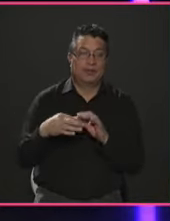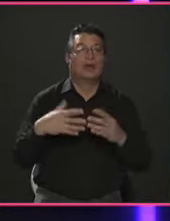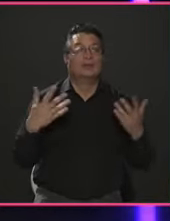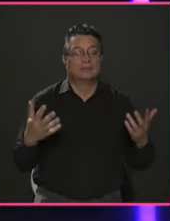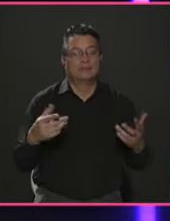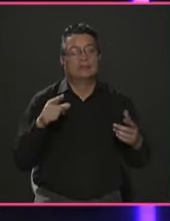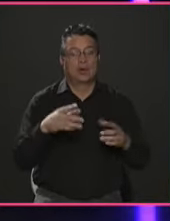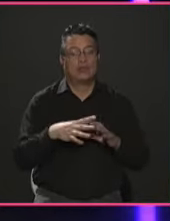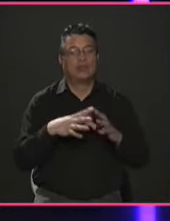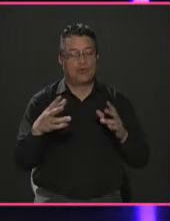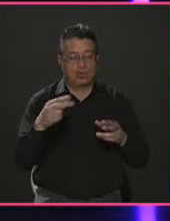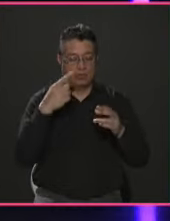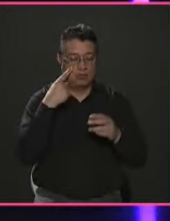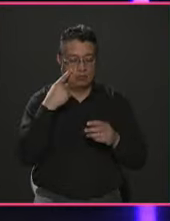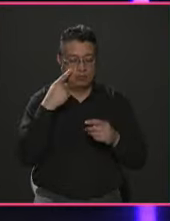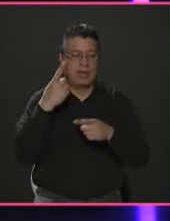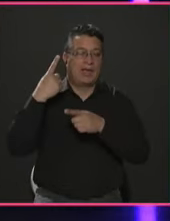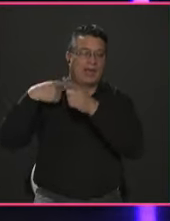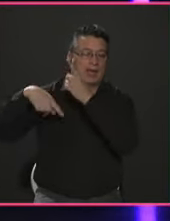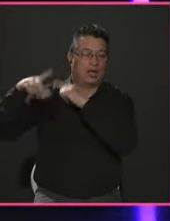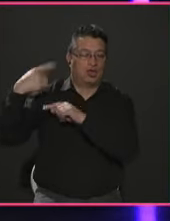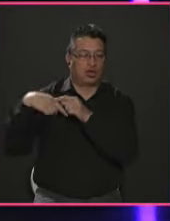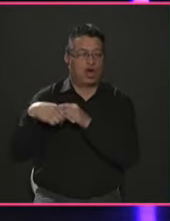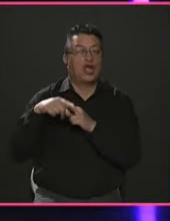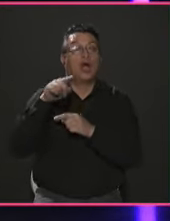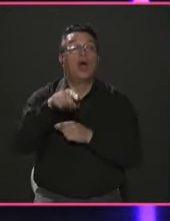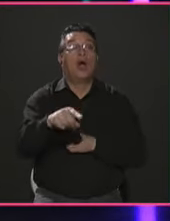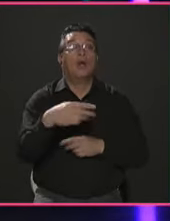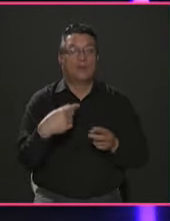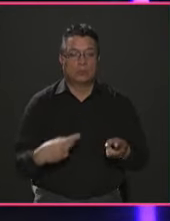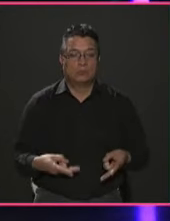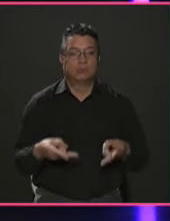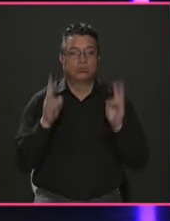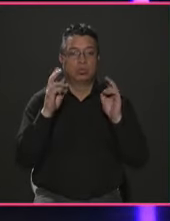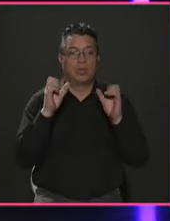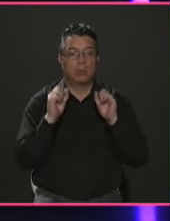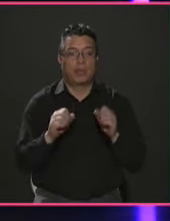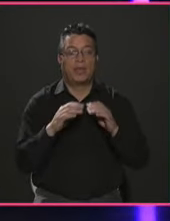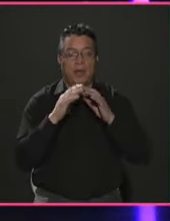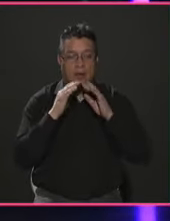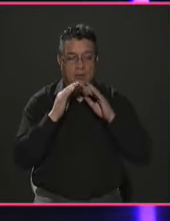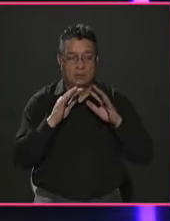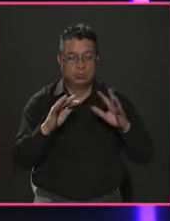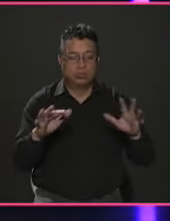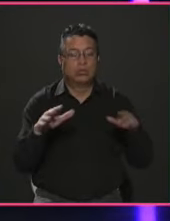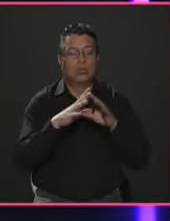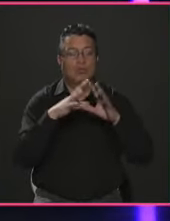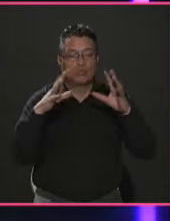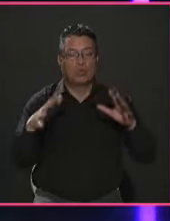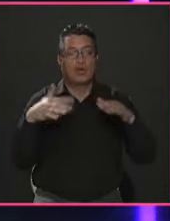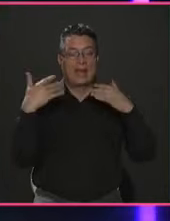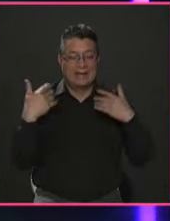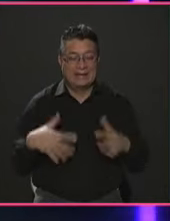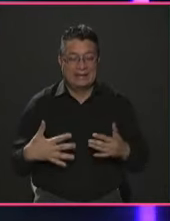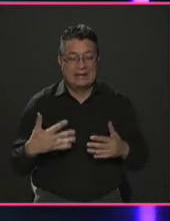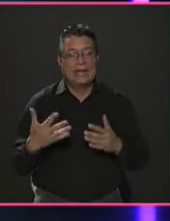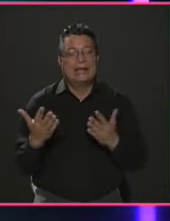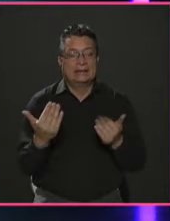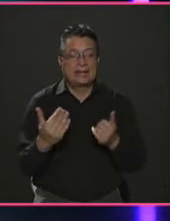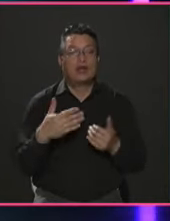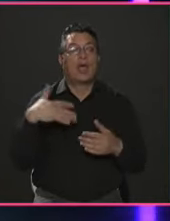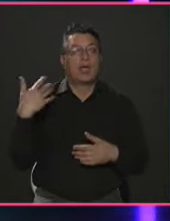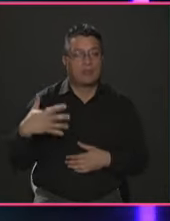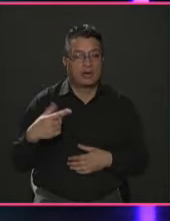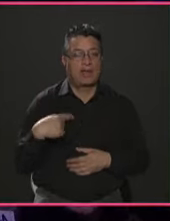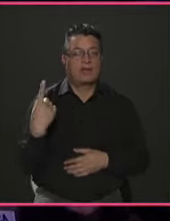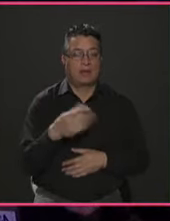sido emblemático e histórico nos permita justamente generar esa masa crítica tan necesaria y tan importante